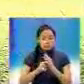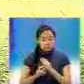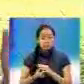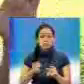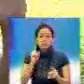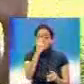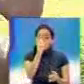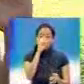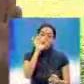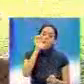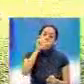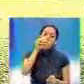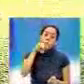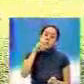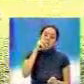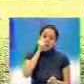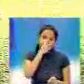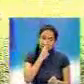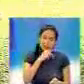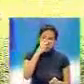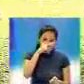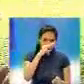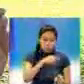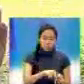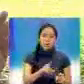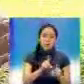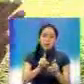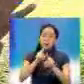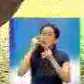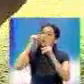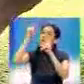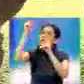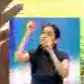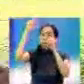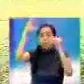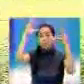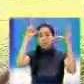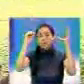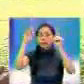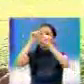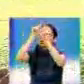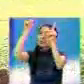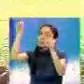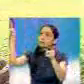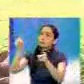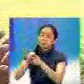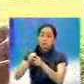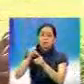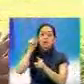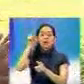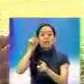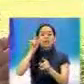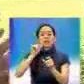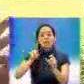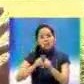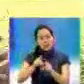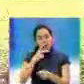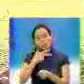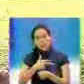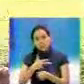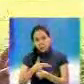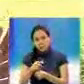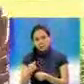observando la osa mayor en el cielo, después la graco, que es la parte maya, y también